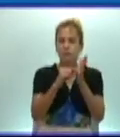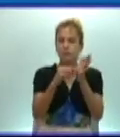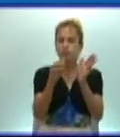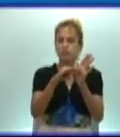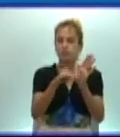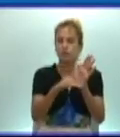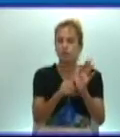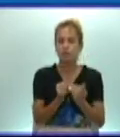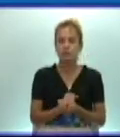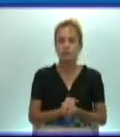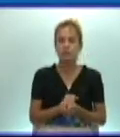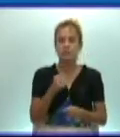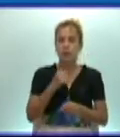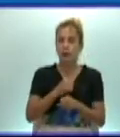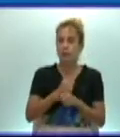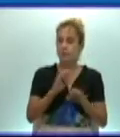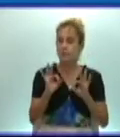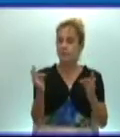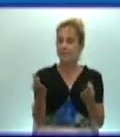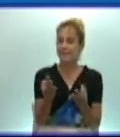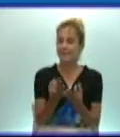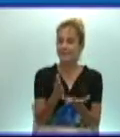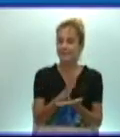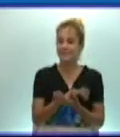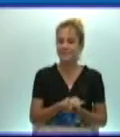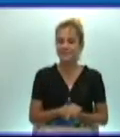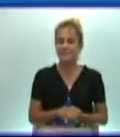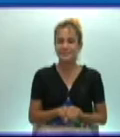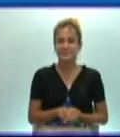instrucción. Trabajando en familia.